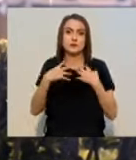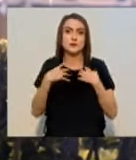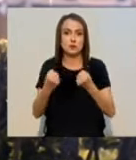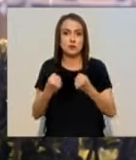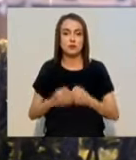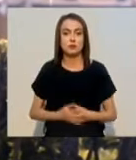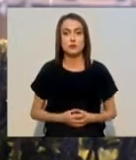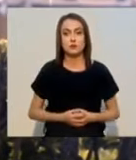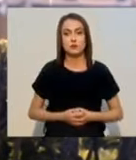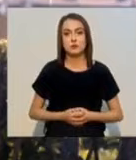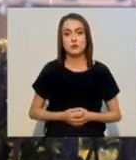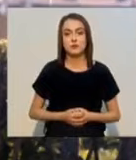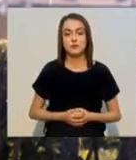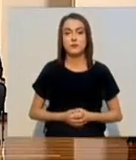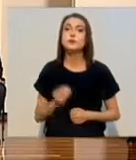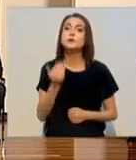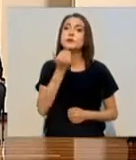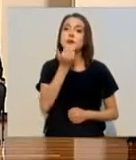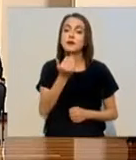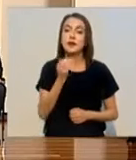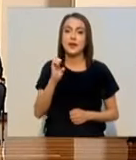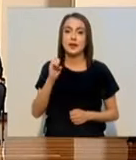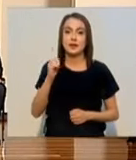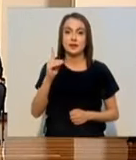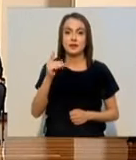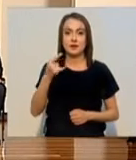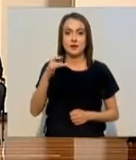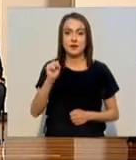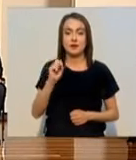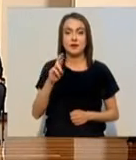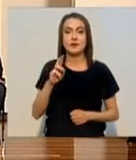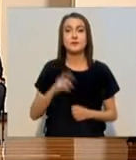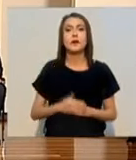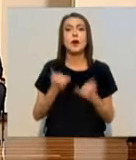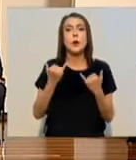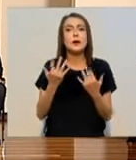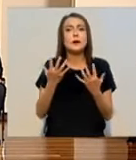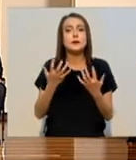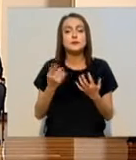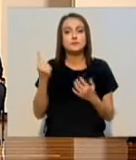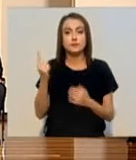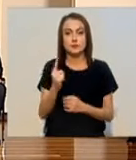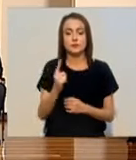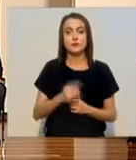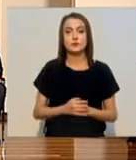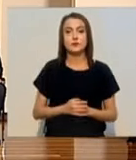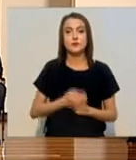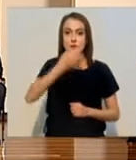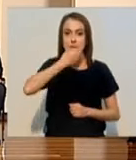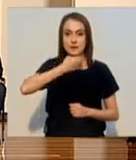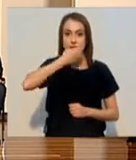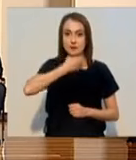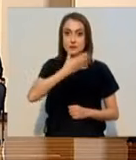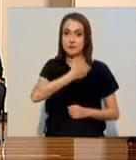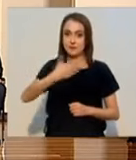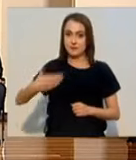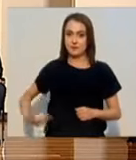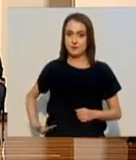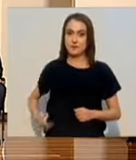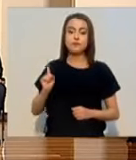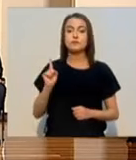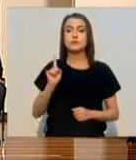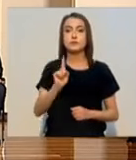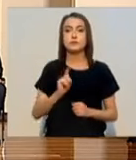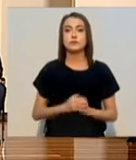salud? Muchísimas gracias, don Edgar. Escucharemos al doctor Román Macaya, presidente